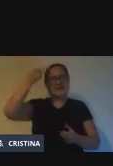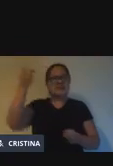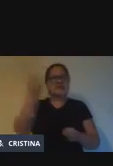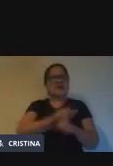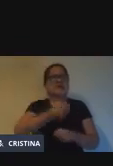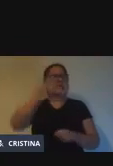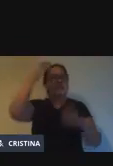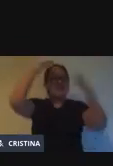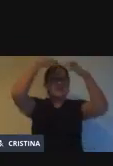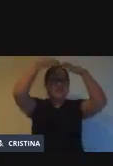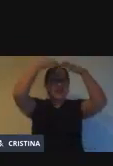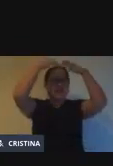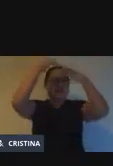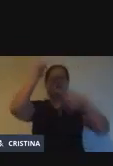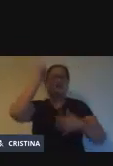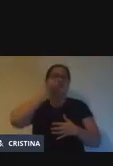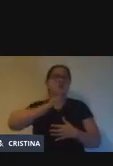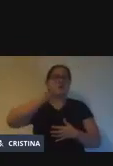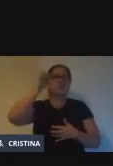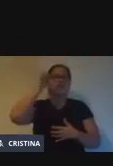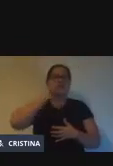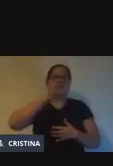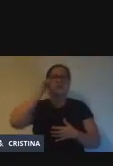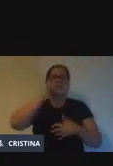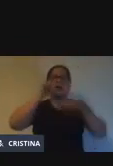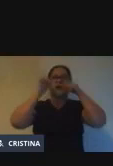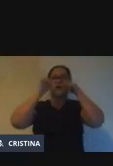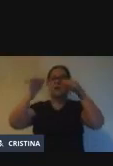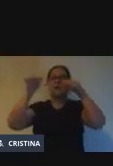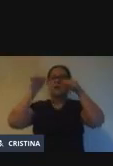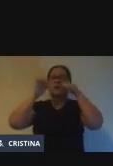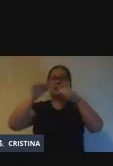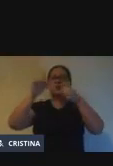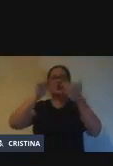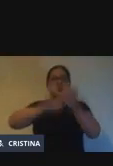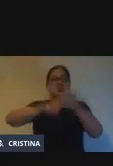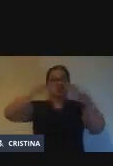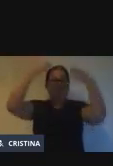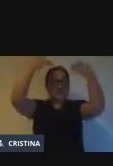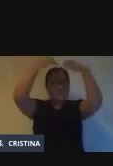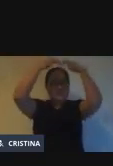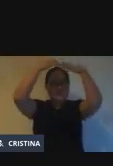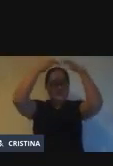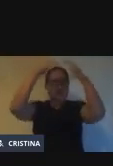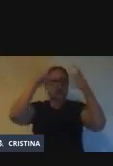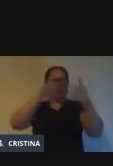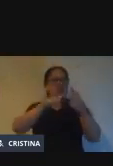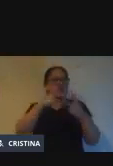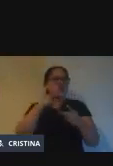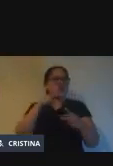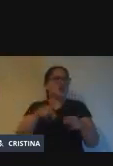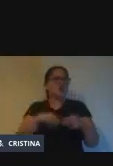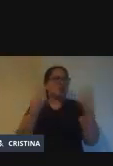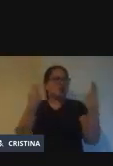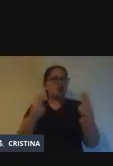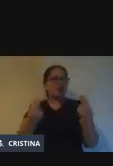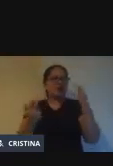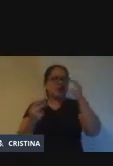no tiene sentido del humor, yo les he dicho. Entonces va a tratar de buscar un